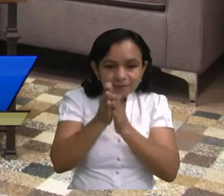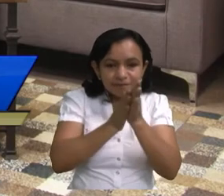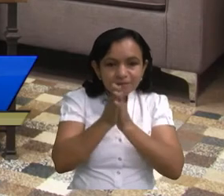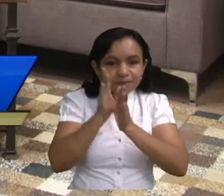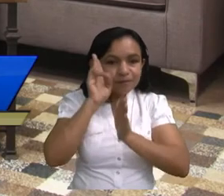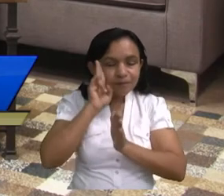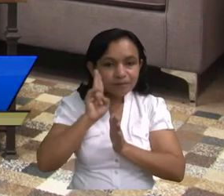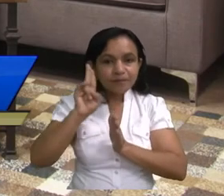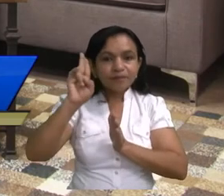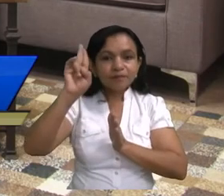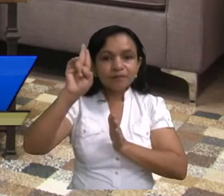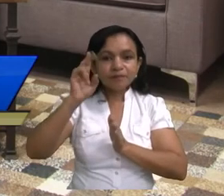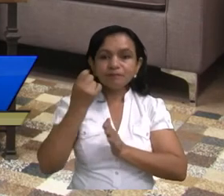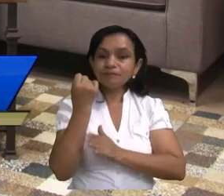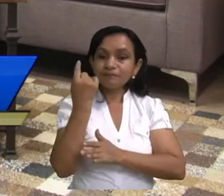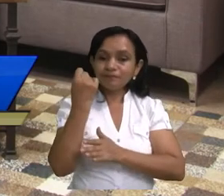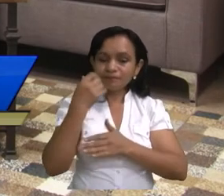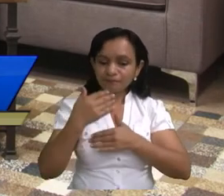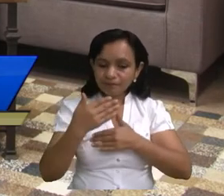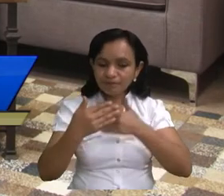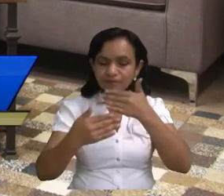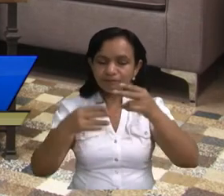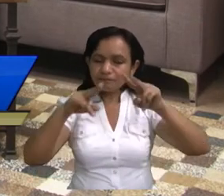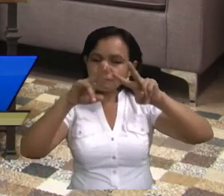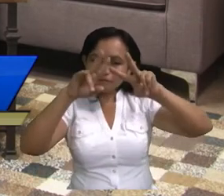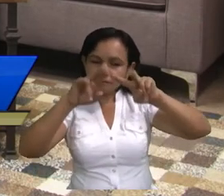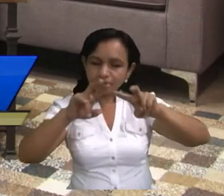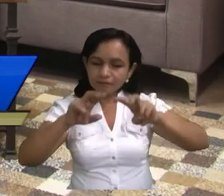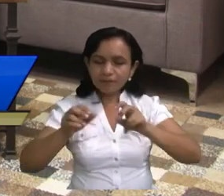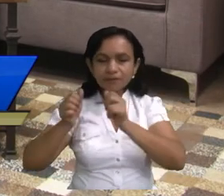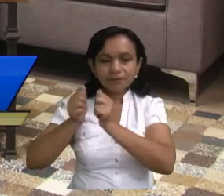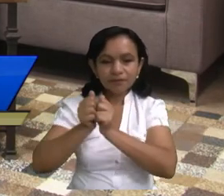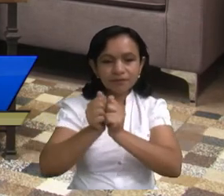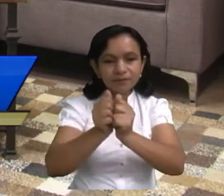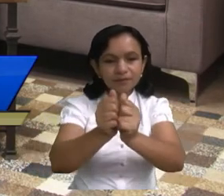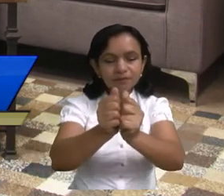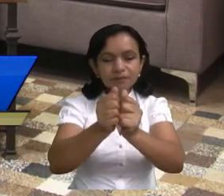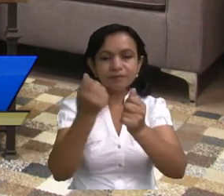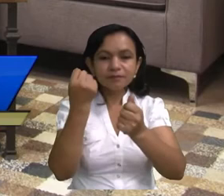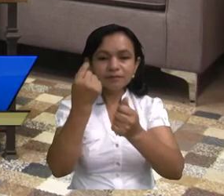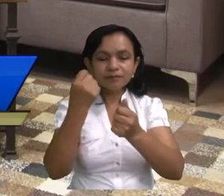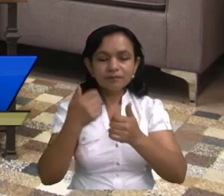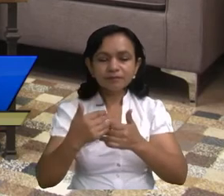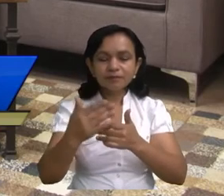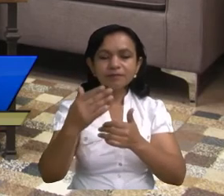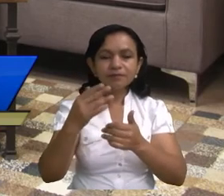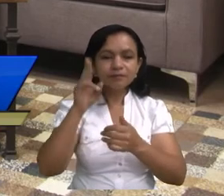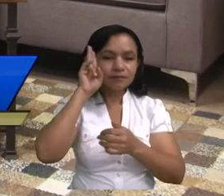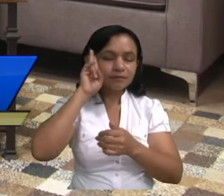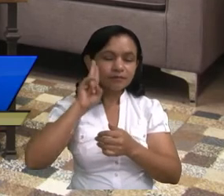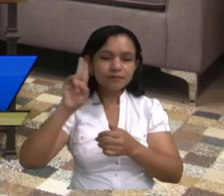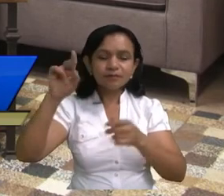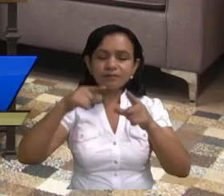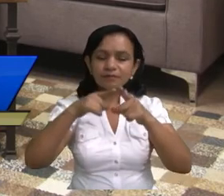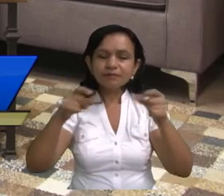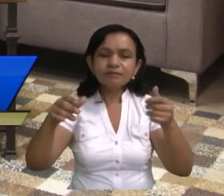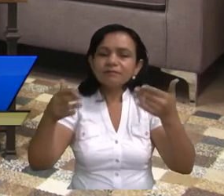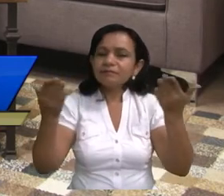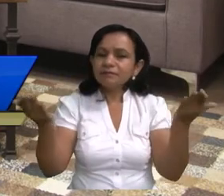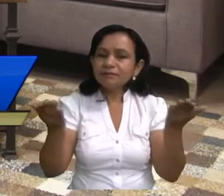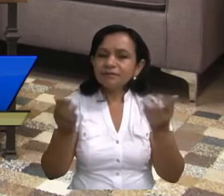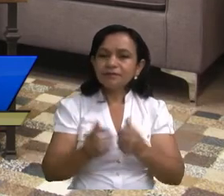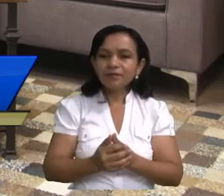existe todavía un proceso más, ¿no? Revisión, acompañamiento, que viene para la UNAM Managua, aprovechando su compañía.